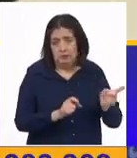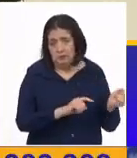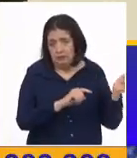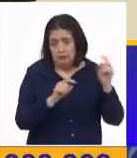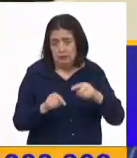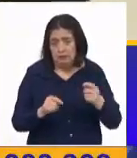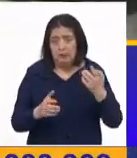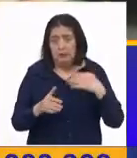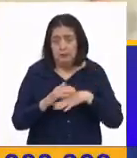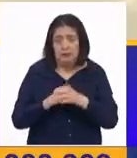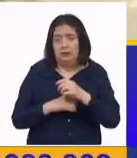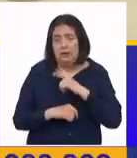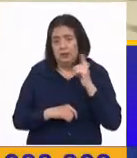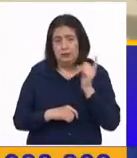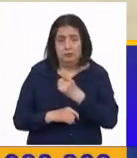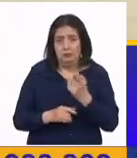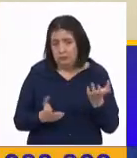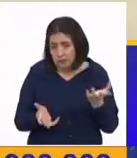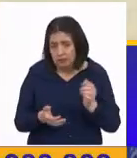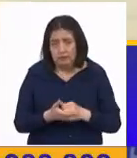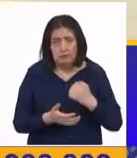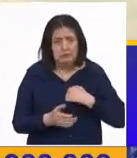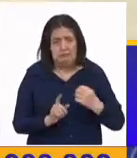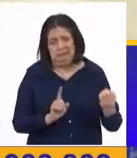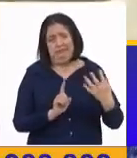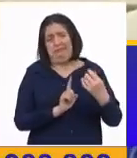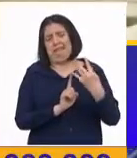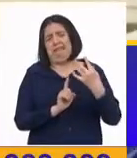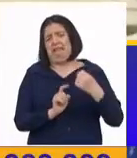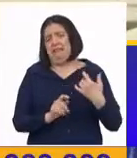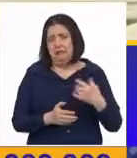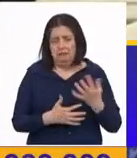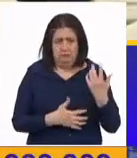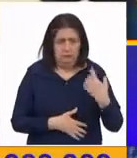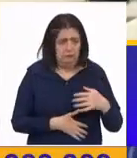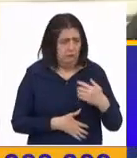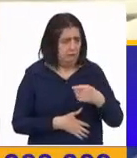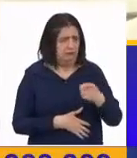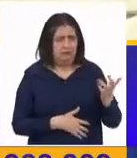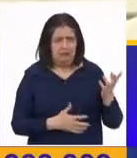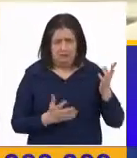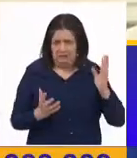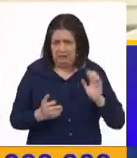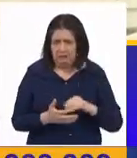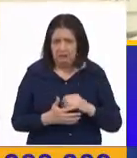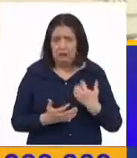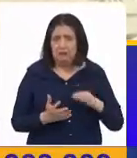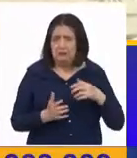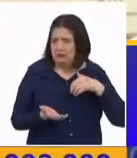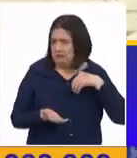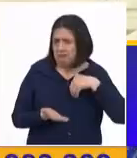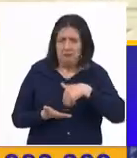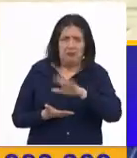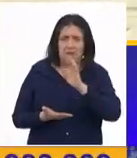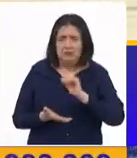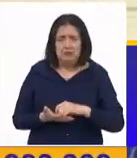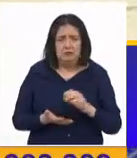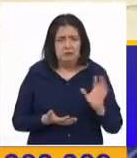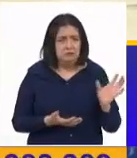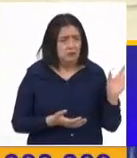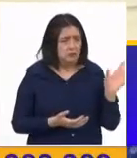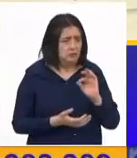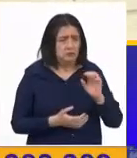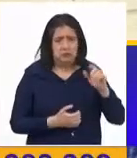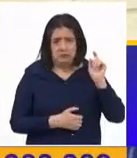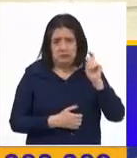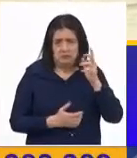vienen a denunciar algún hecho. Lamentablemente nos gritó, nos trató como en verdad ella quiso, hasta que nos votó. Todos son testigos del